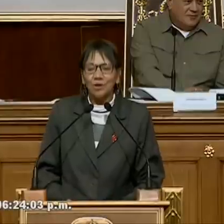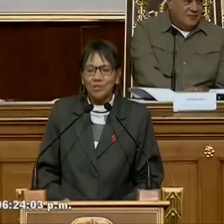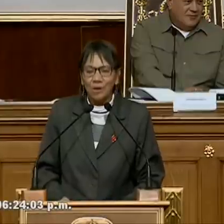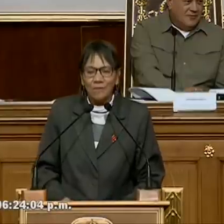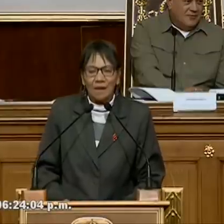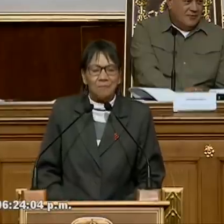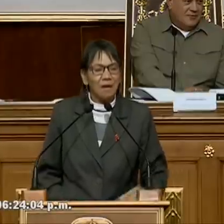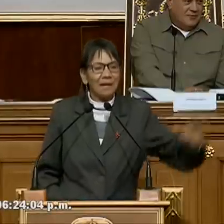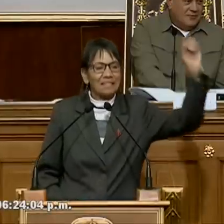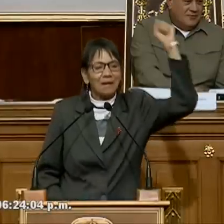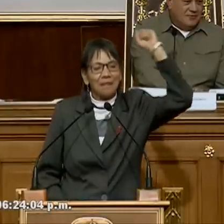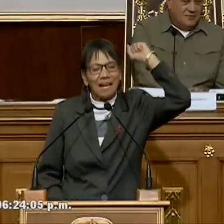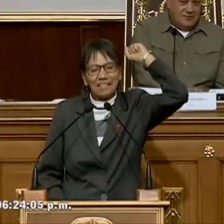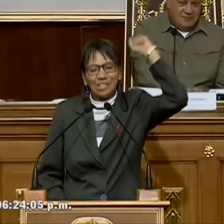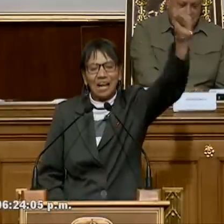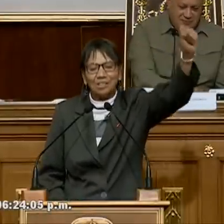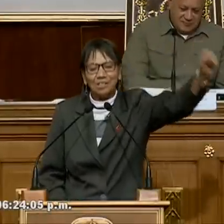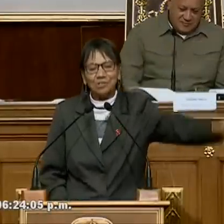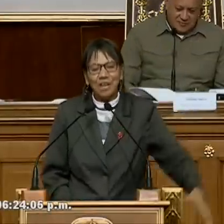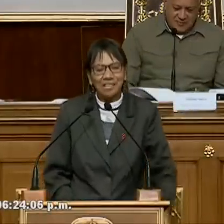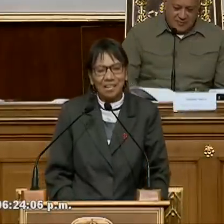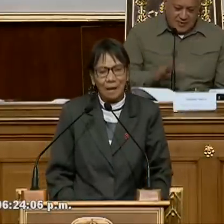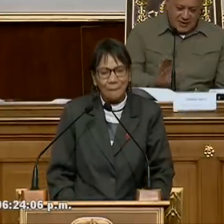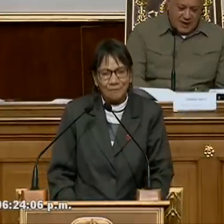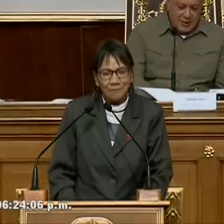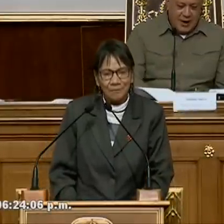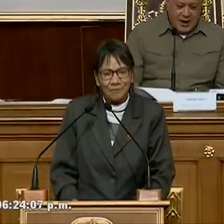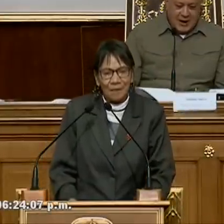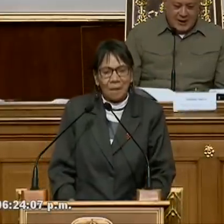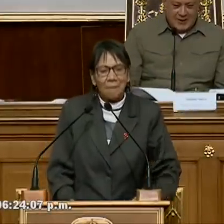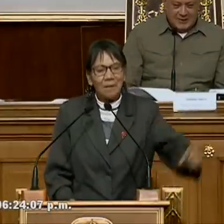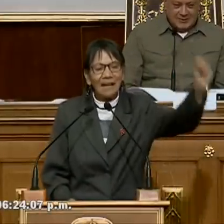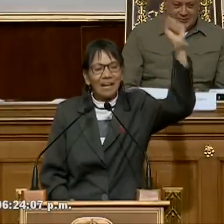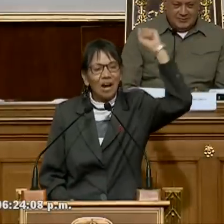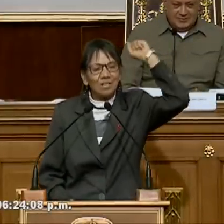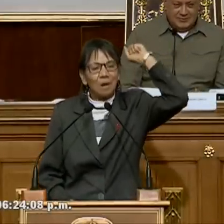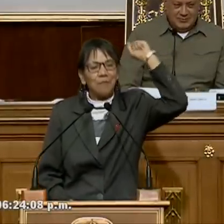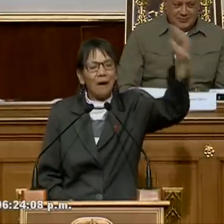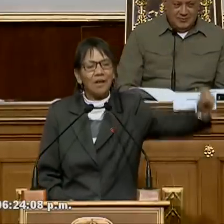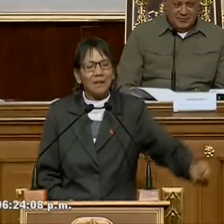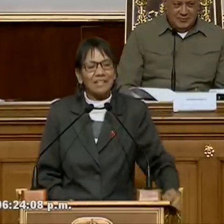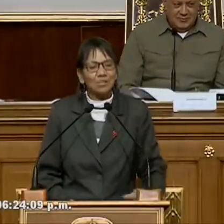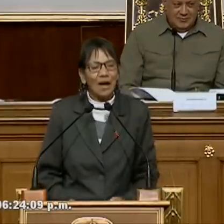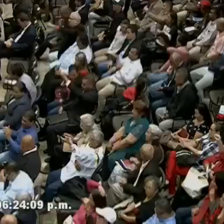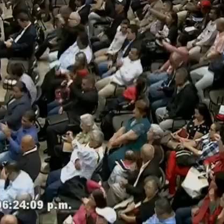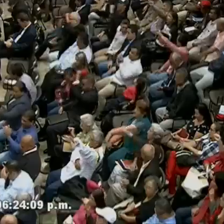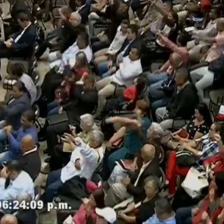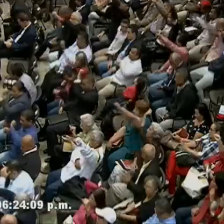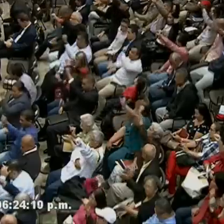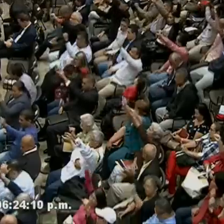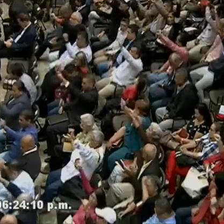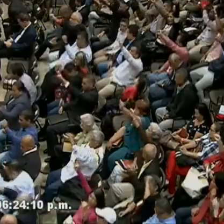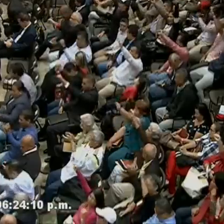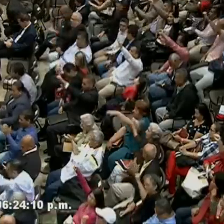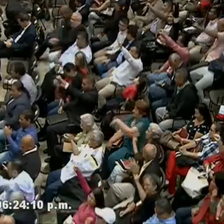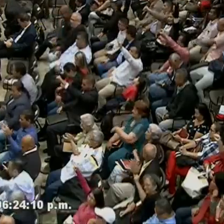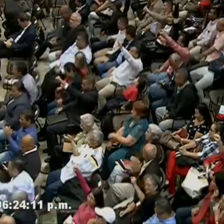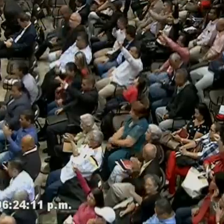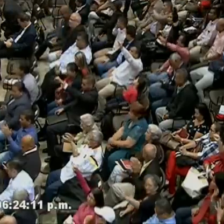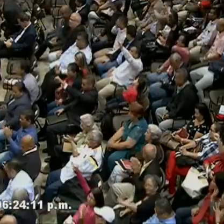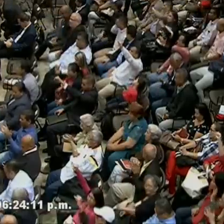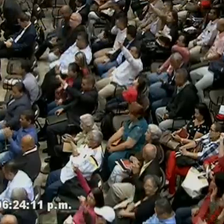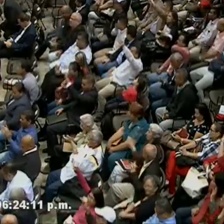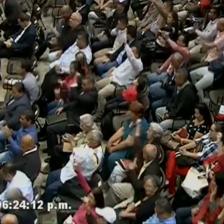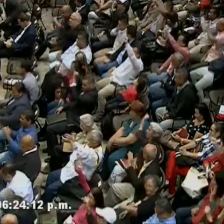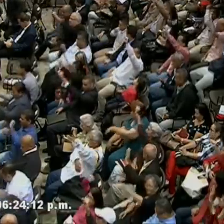con orgullo: ¡viva la Asamblea Nacional Constituyente! ¡Viva, ¡viva el heroico pueblo de Venezuela! ¡Viva, ¡viva el